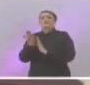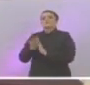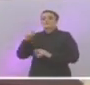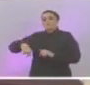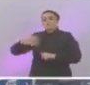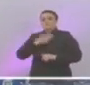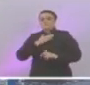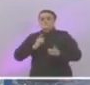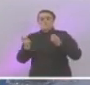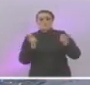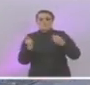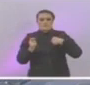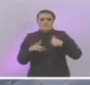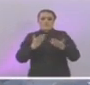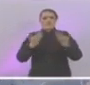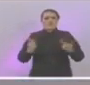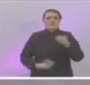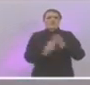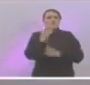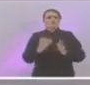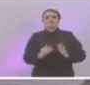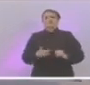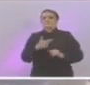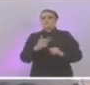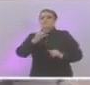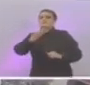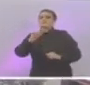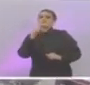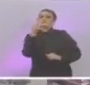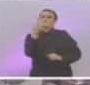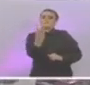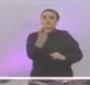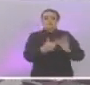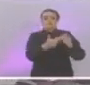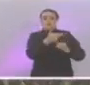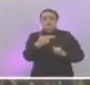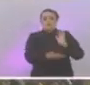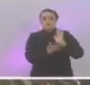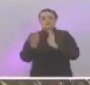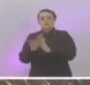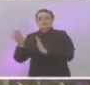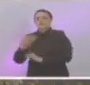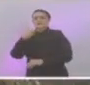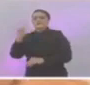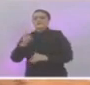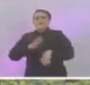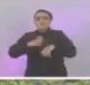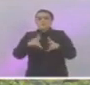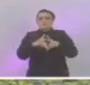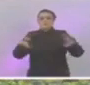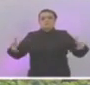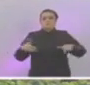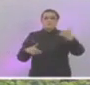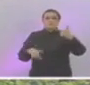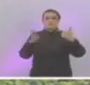va de mi gobierno. Se han edificado 73 hoteles y el sector restaurantero ha crecido